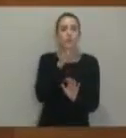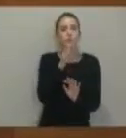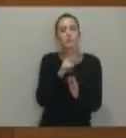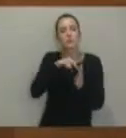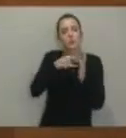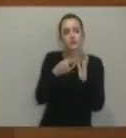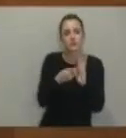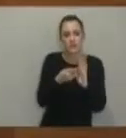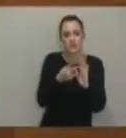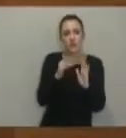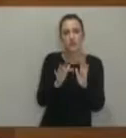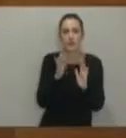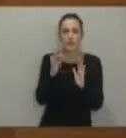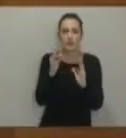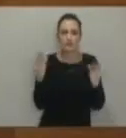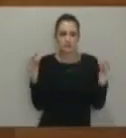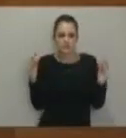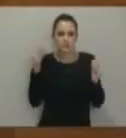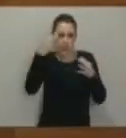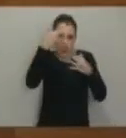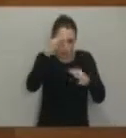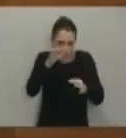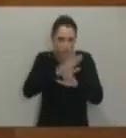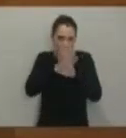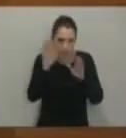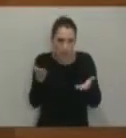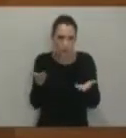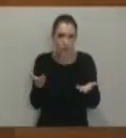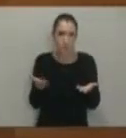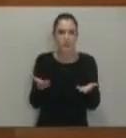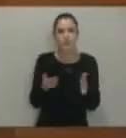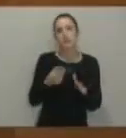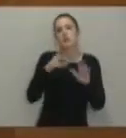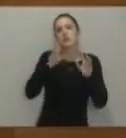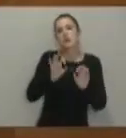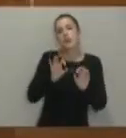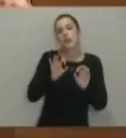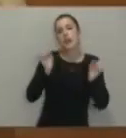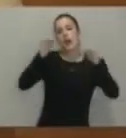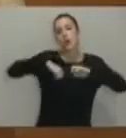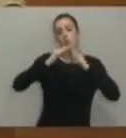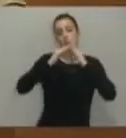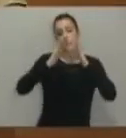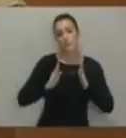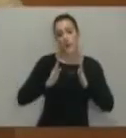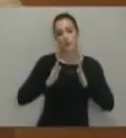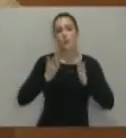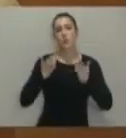y de congruencia evidente. Cuando en el acuerdo marco, sorprendentemente,